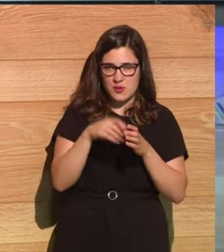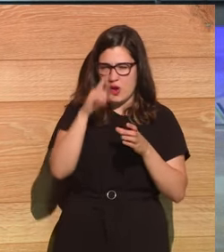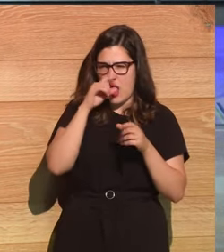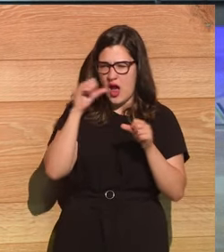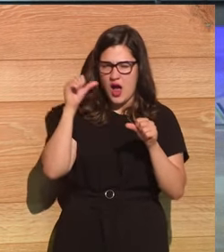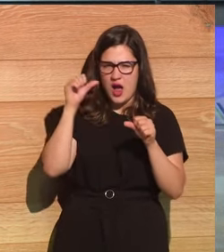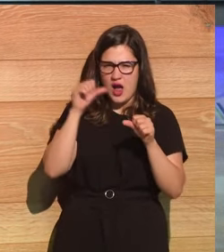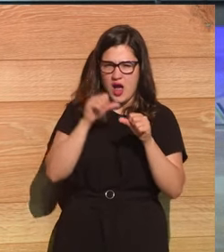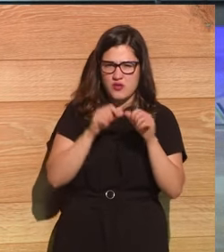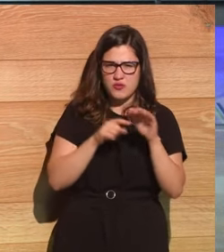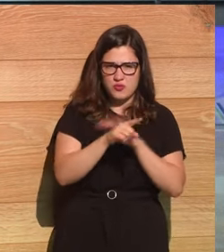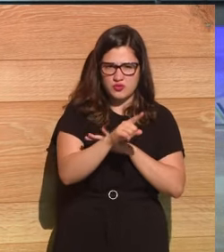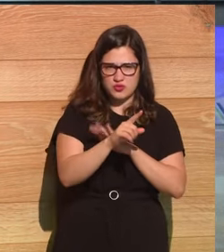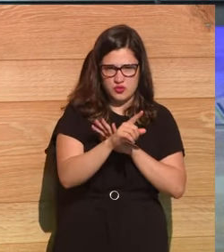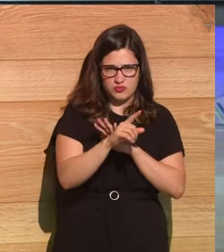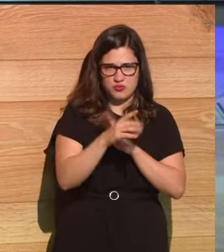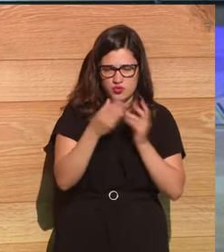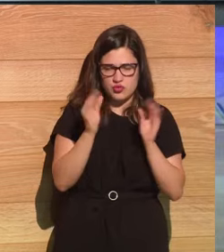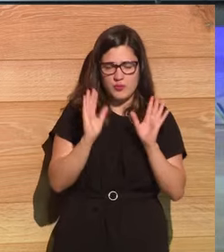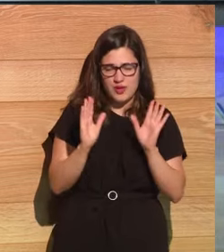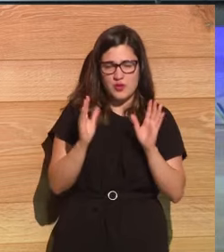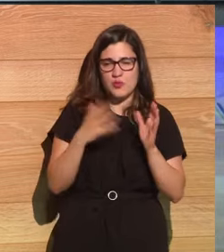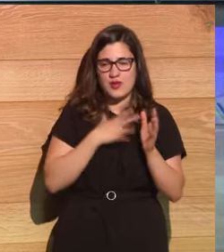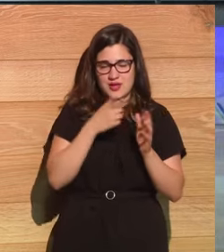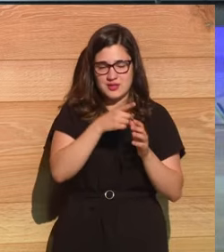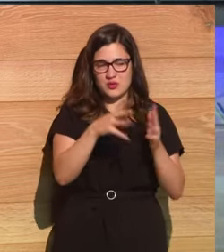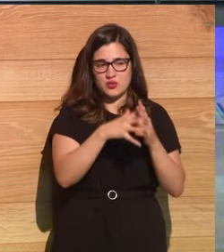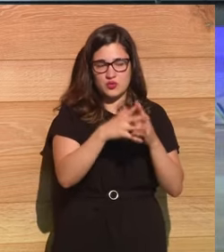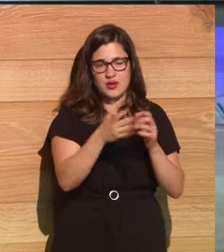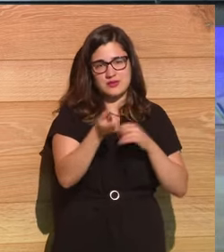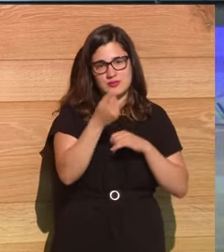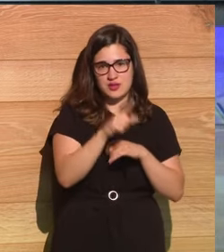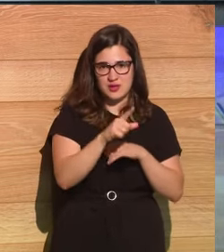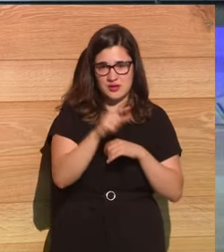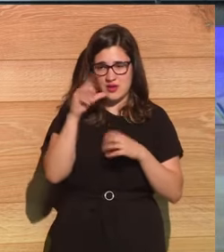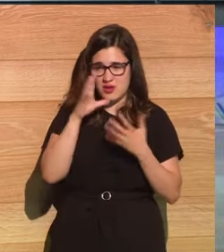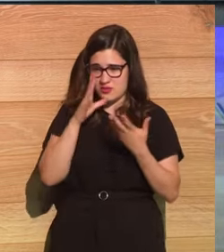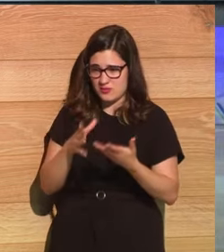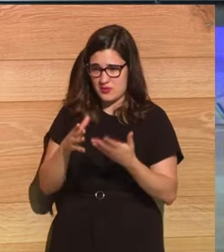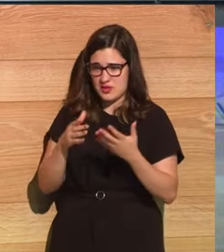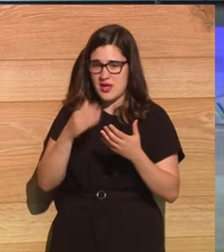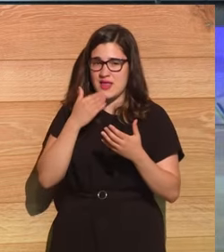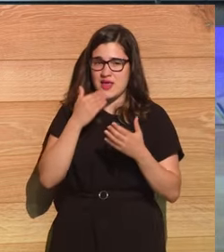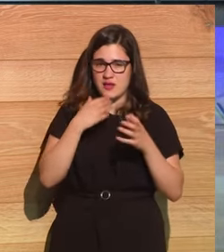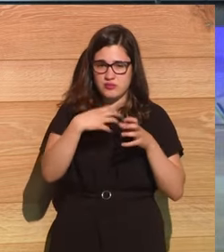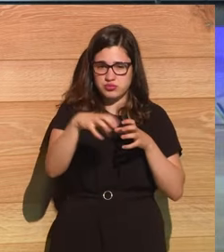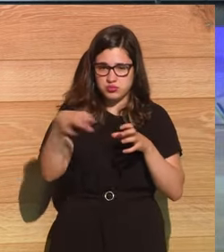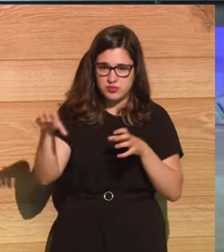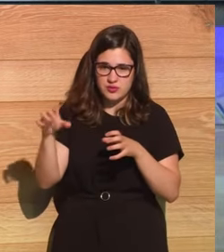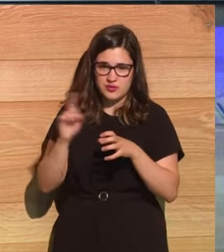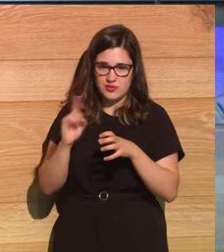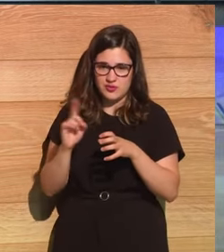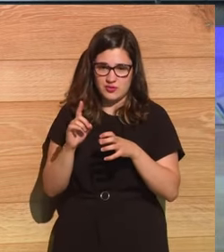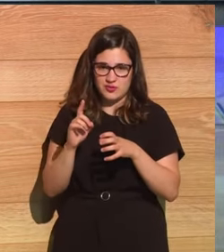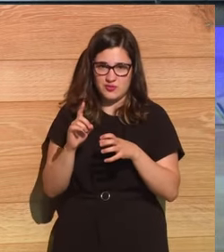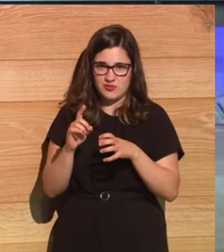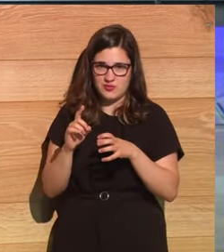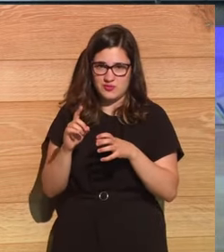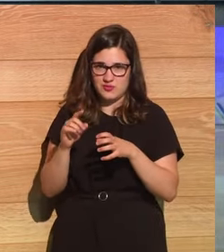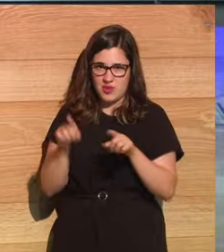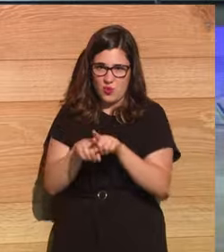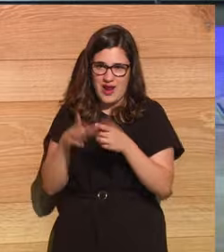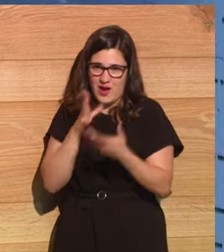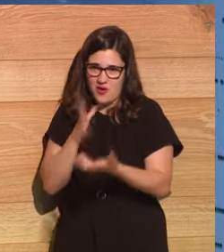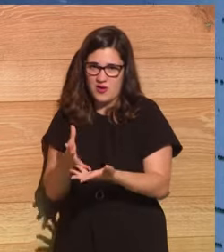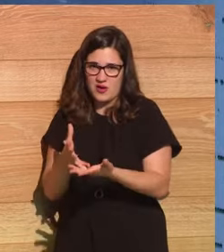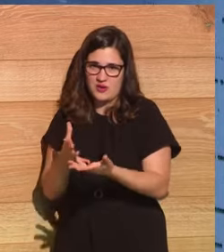probablemente sea muy similar y no es la que tenemos a día de hoy, segregando los grupos por edades, ¿no? Todo va por edades. Aquí de 6, de 7,